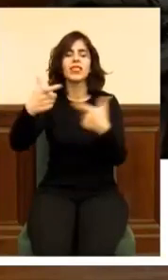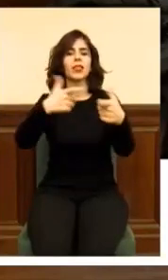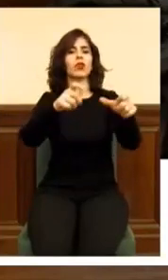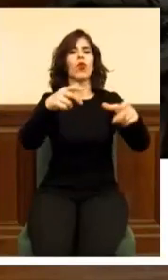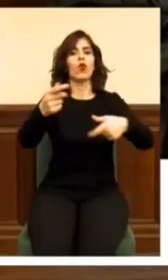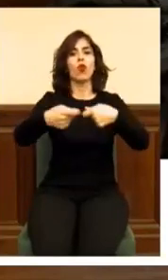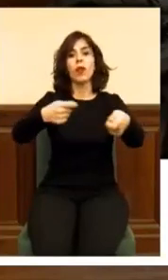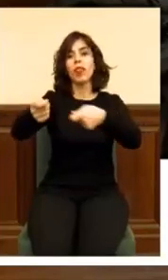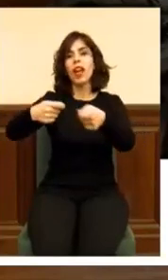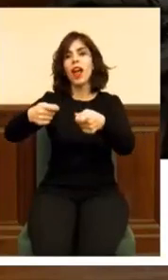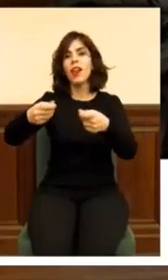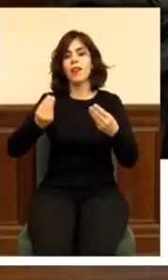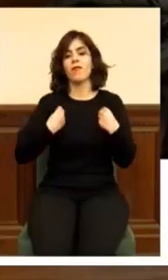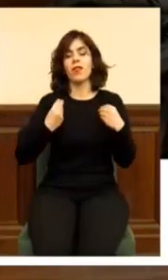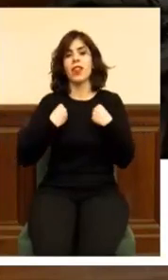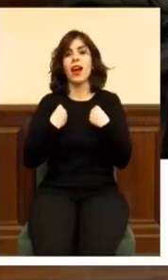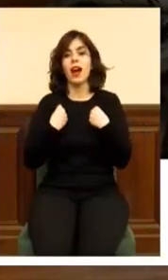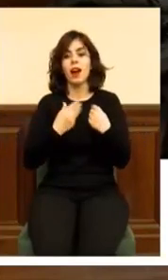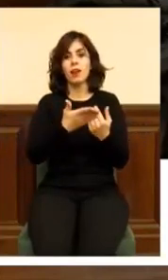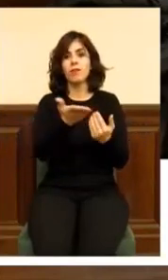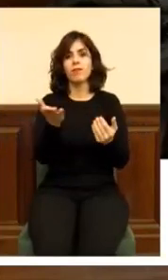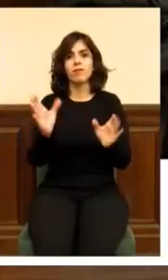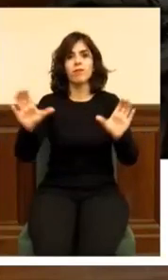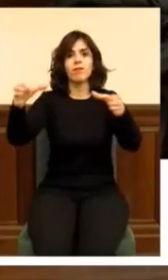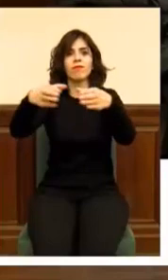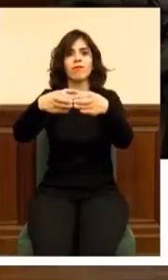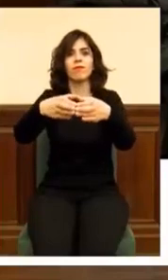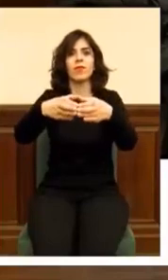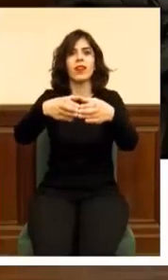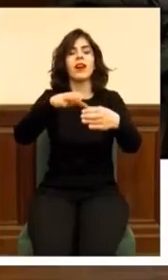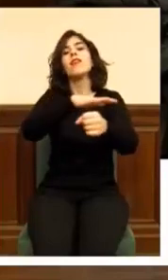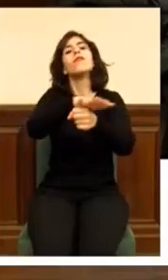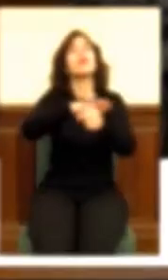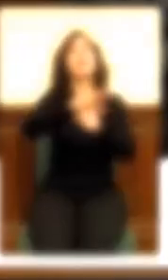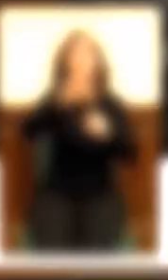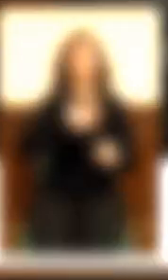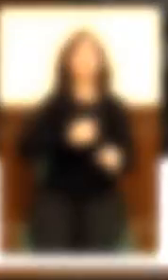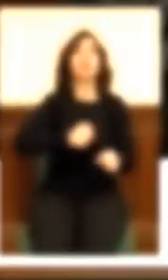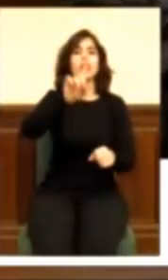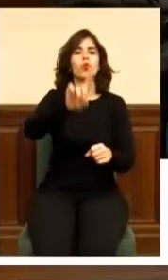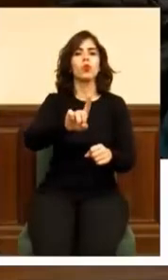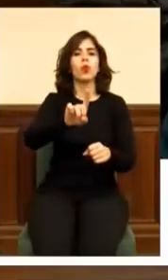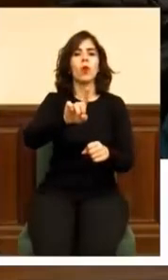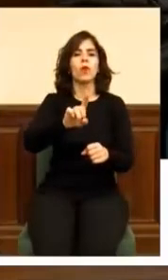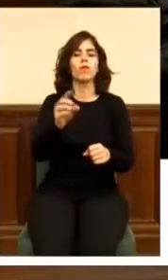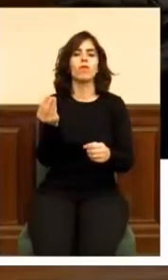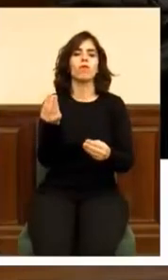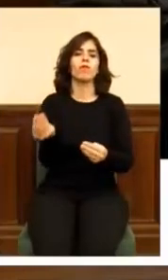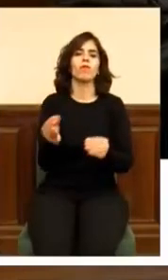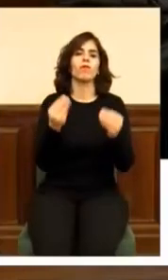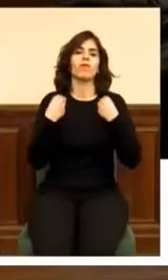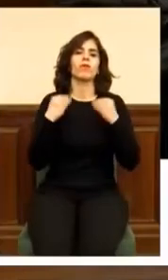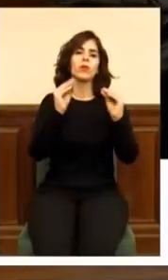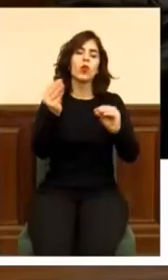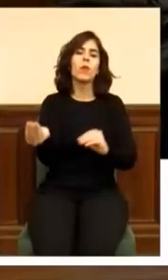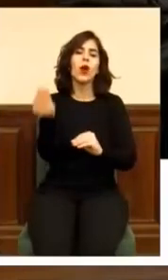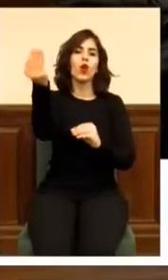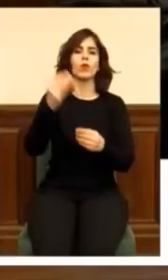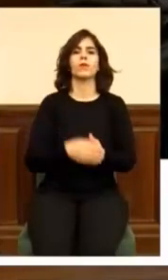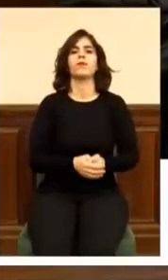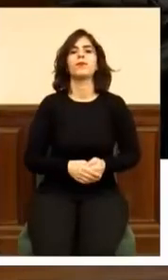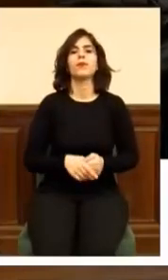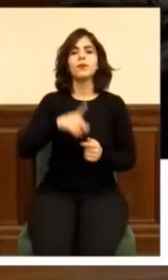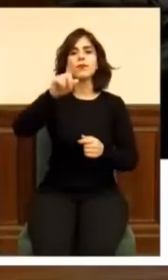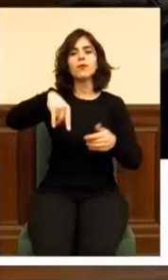comercial y la vida en comunidad en el barrio de Móstoles Sur. También la inclusión de